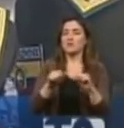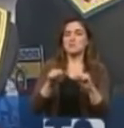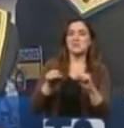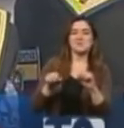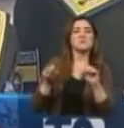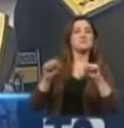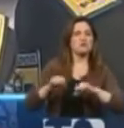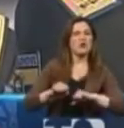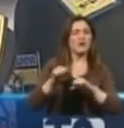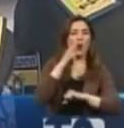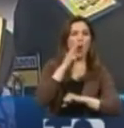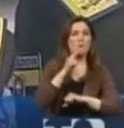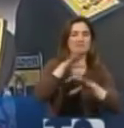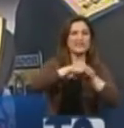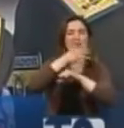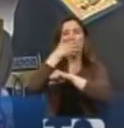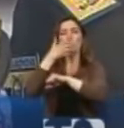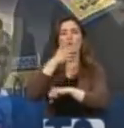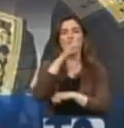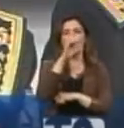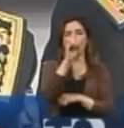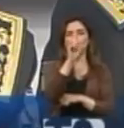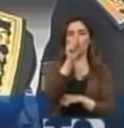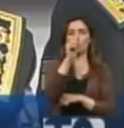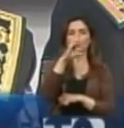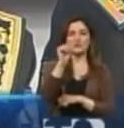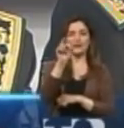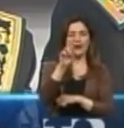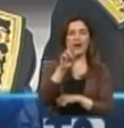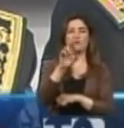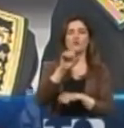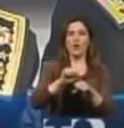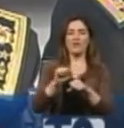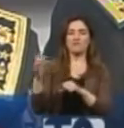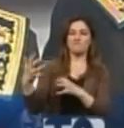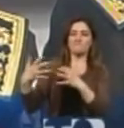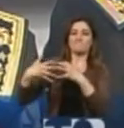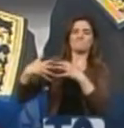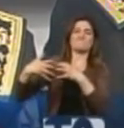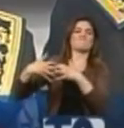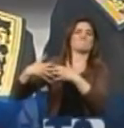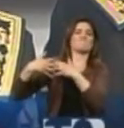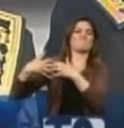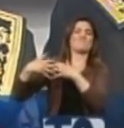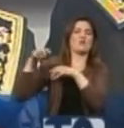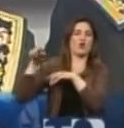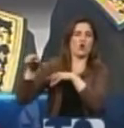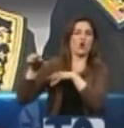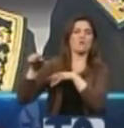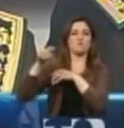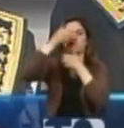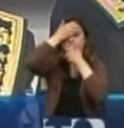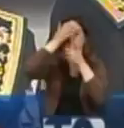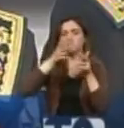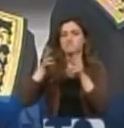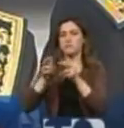direccionadas a lo que en inteligencia hemos realizado. Son informaciones que tenemos, que las estamos manejando y que una vez